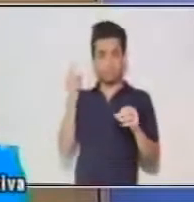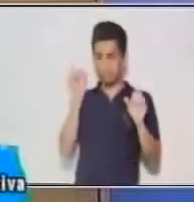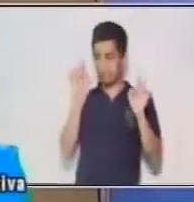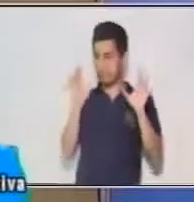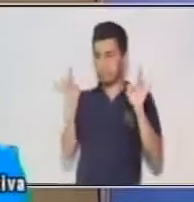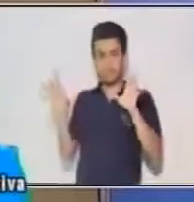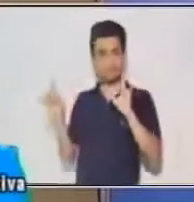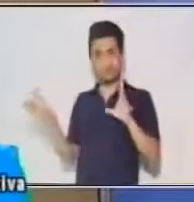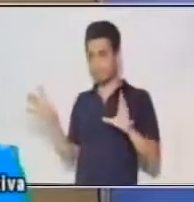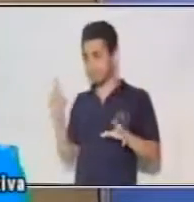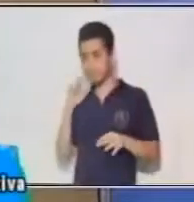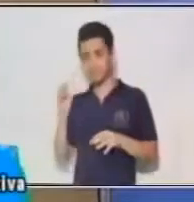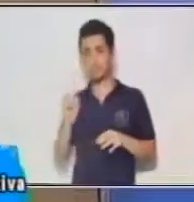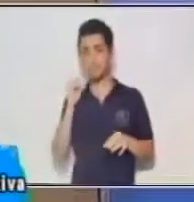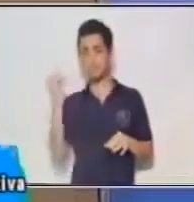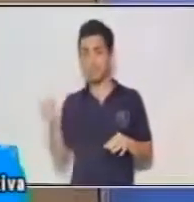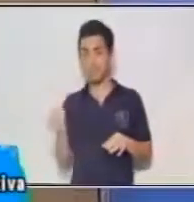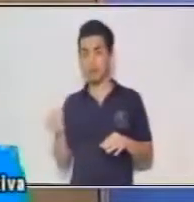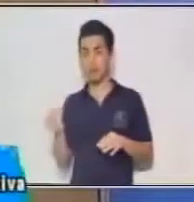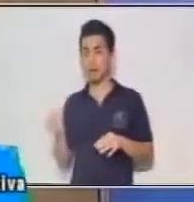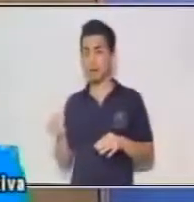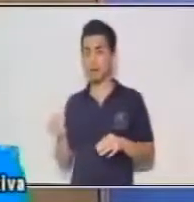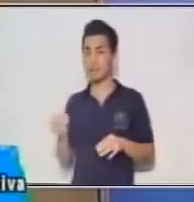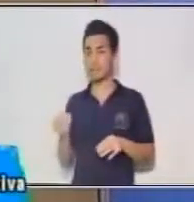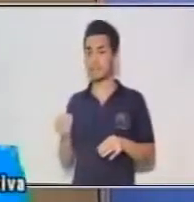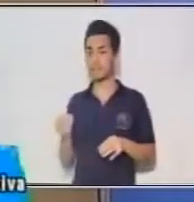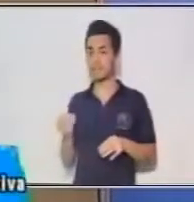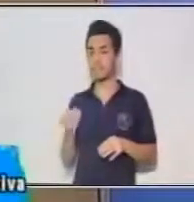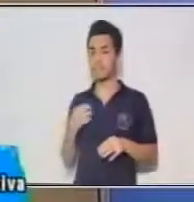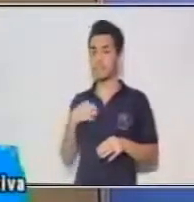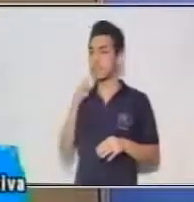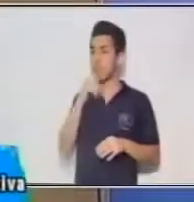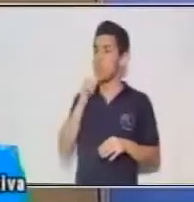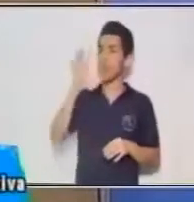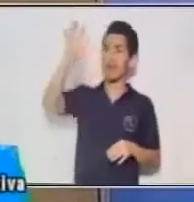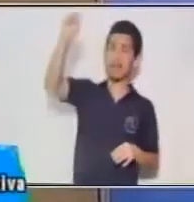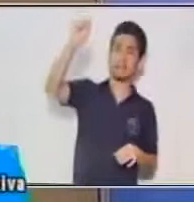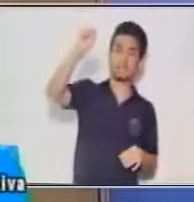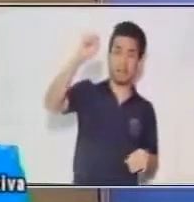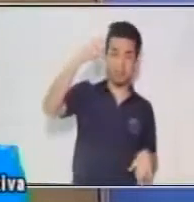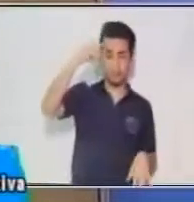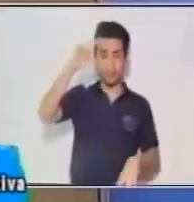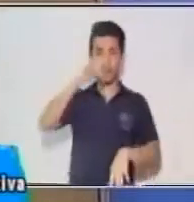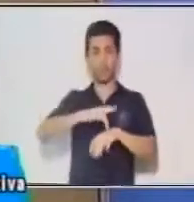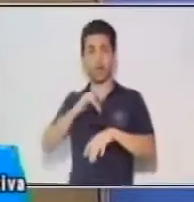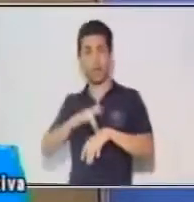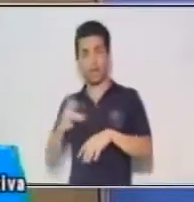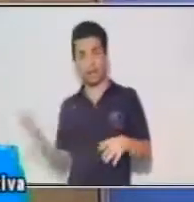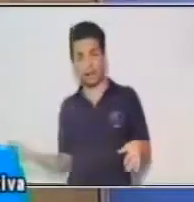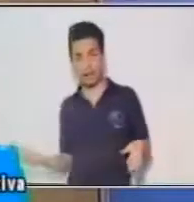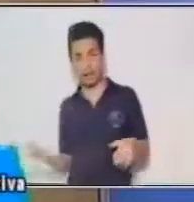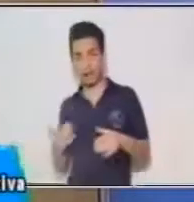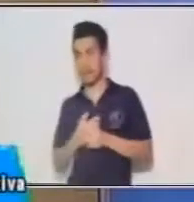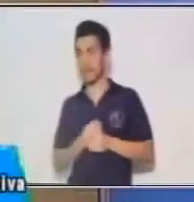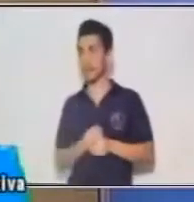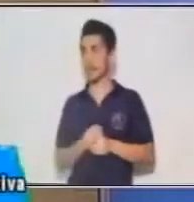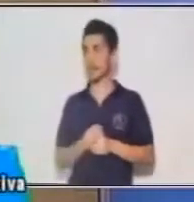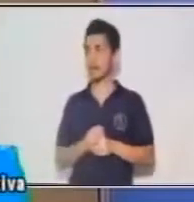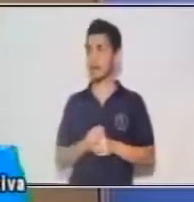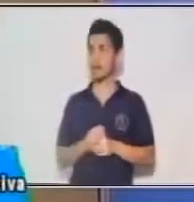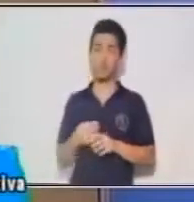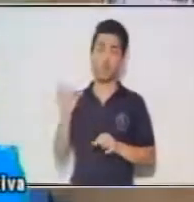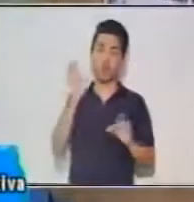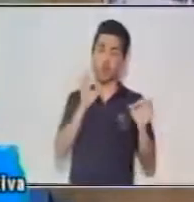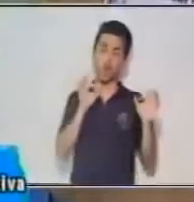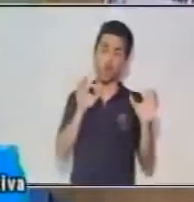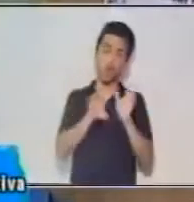ver, ni mucho menos las hemos podido alcanzar a tocar, ¿verdad? Como en la superficie, como los